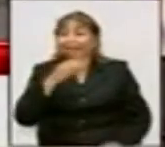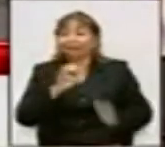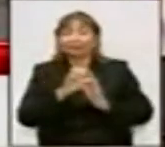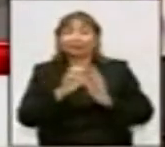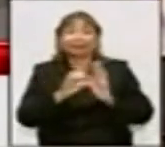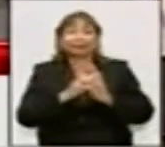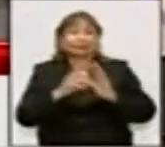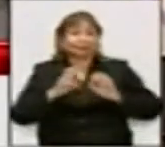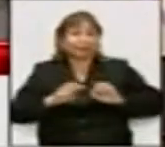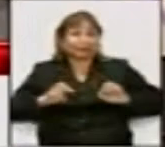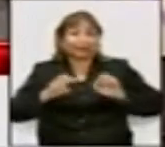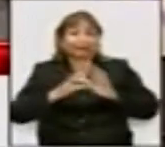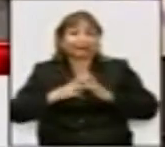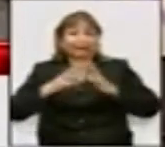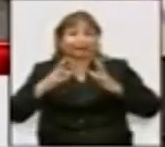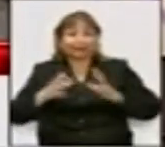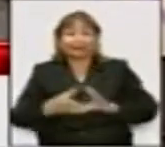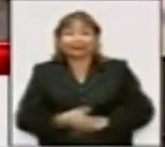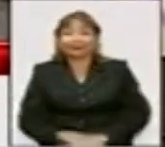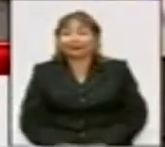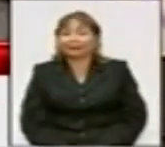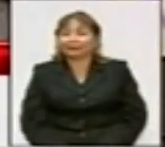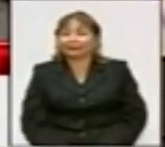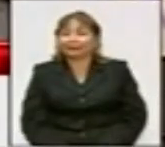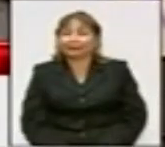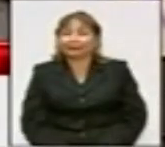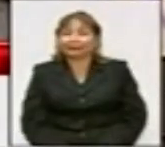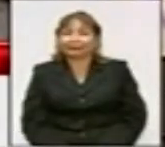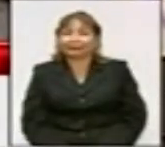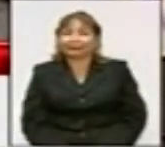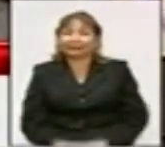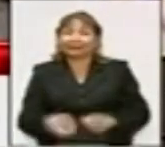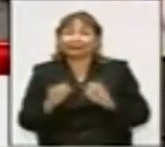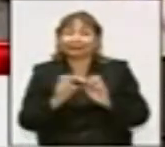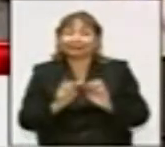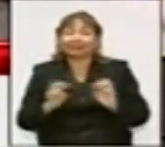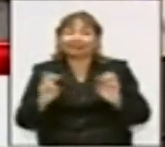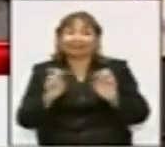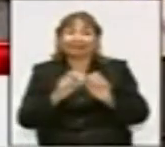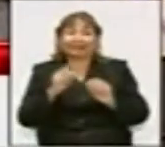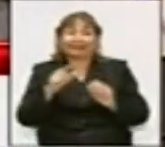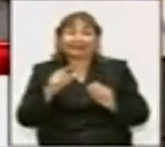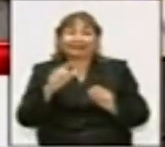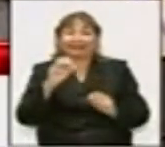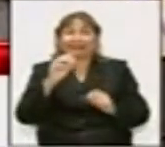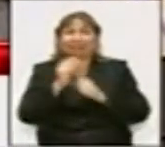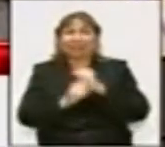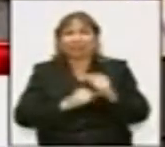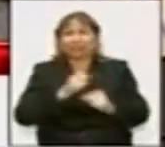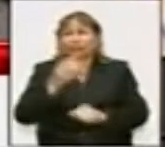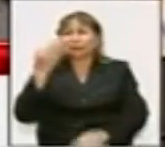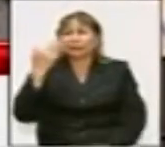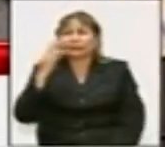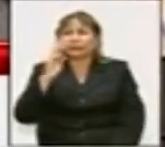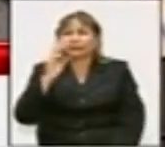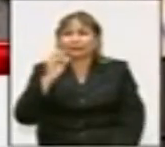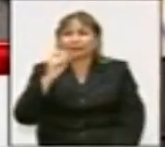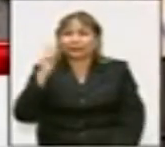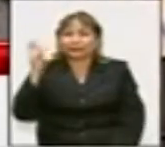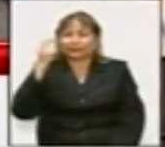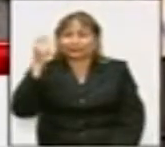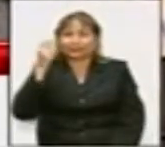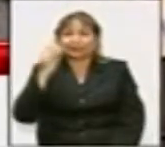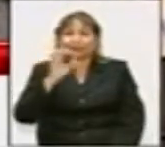parlamentaria en exceso y entonces este parlamento sobre todo en la liga del 60 el apra en alianza como diría